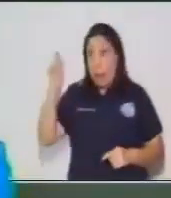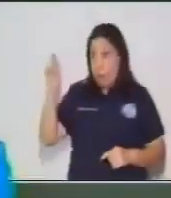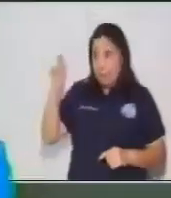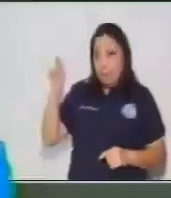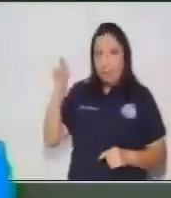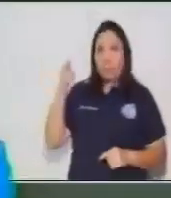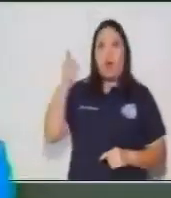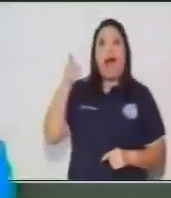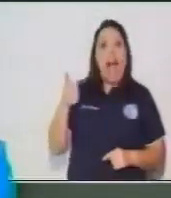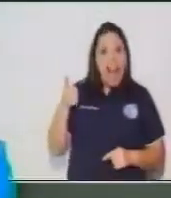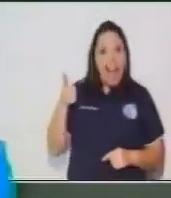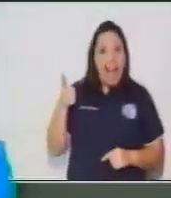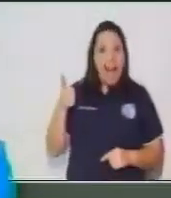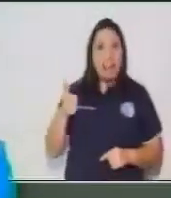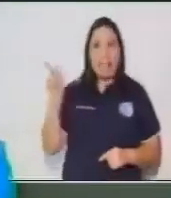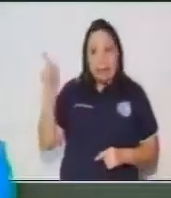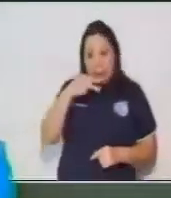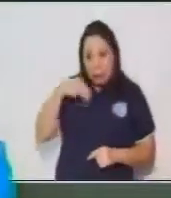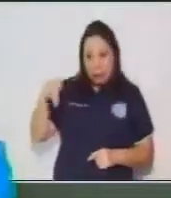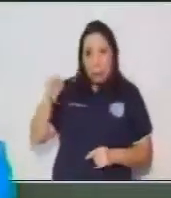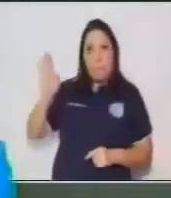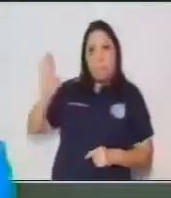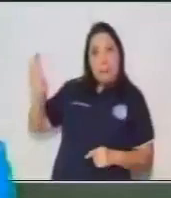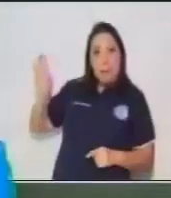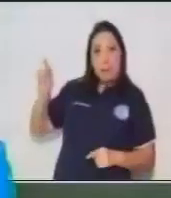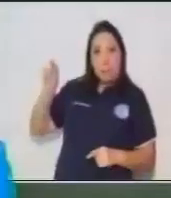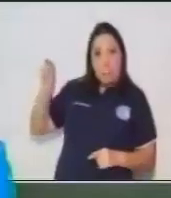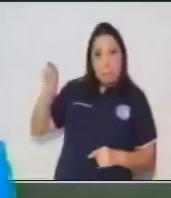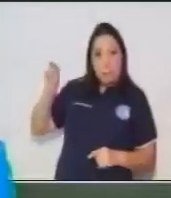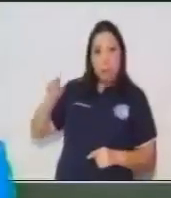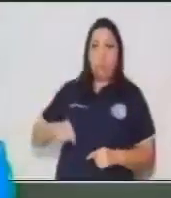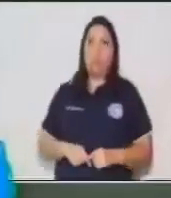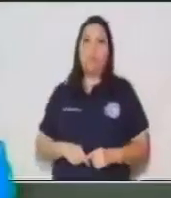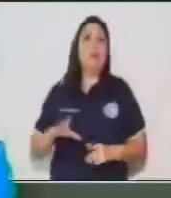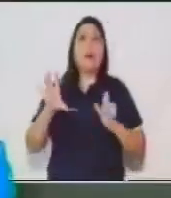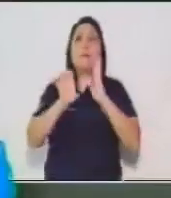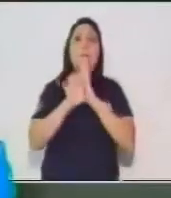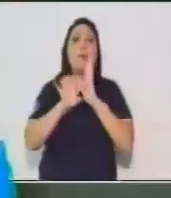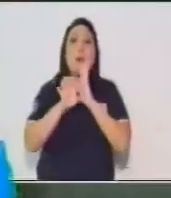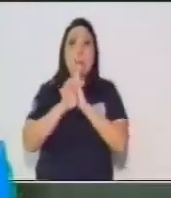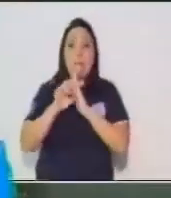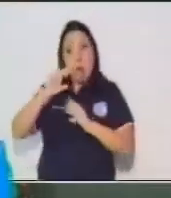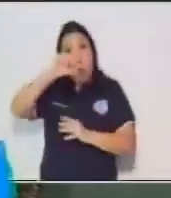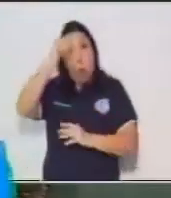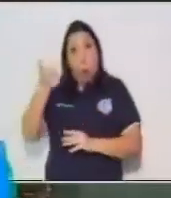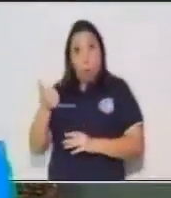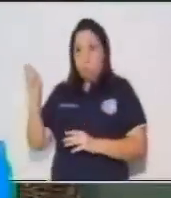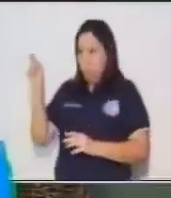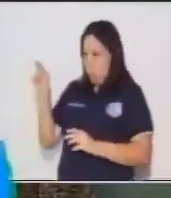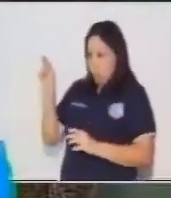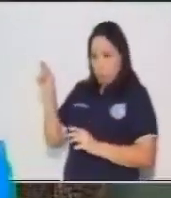punto le voy a llamar A. Y si tengo un punto B,